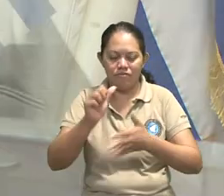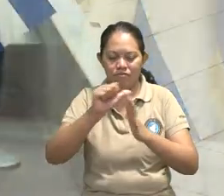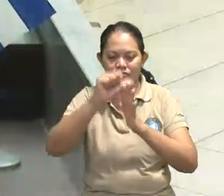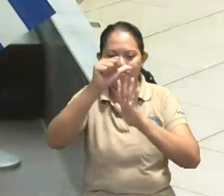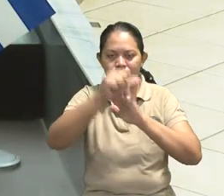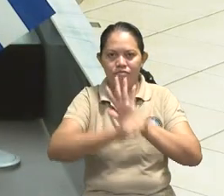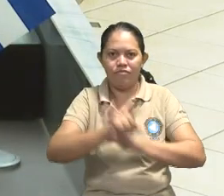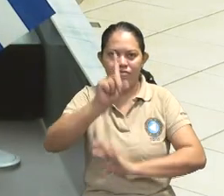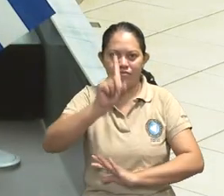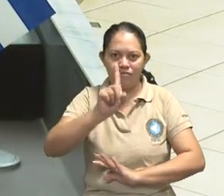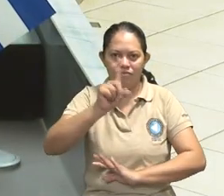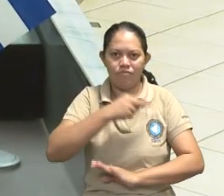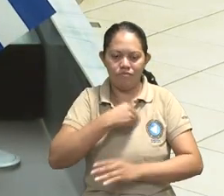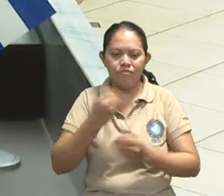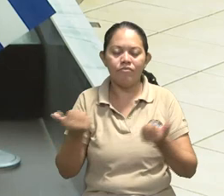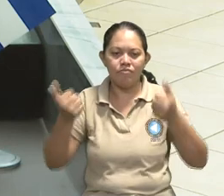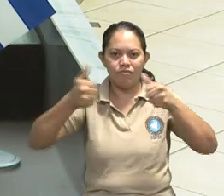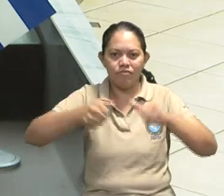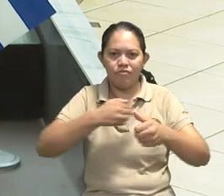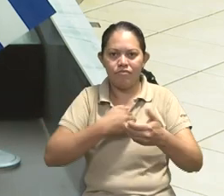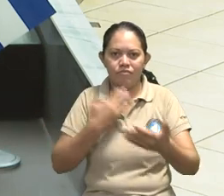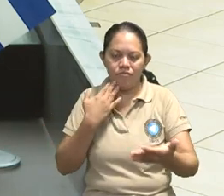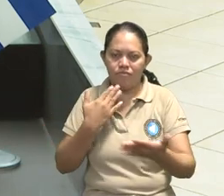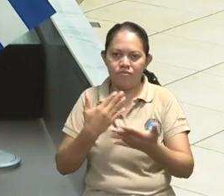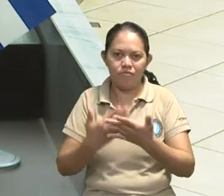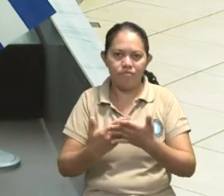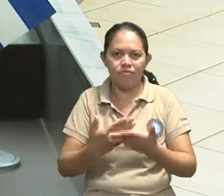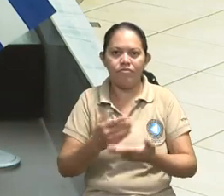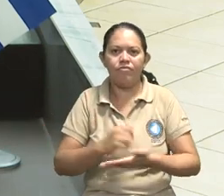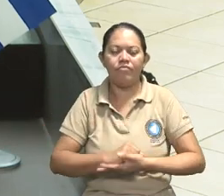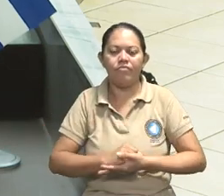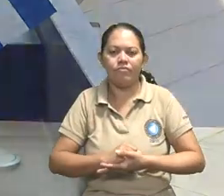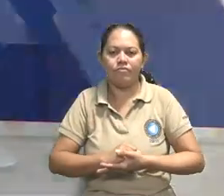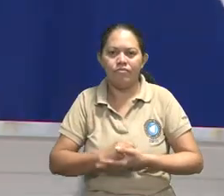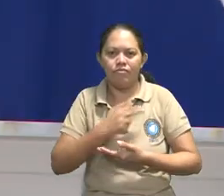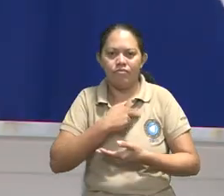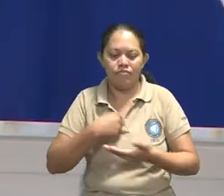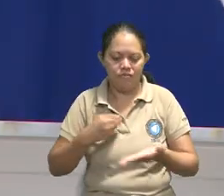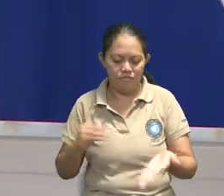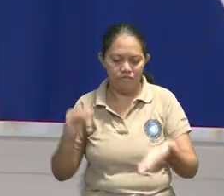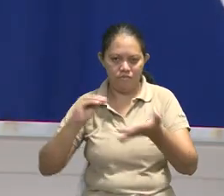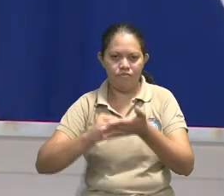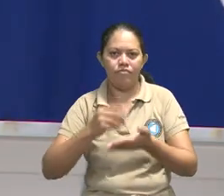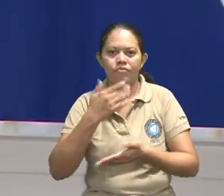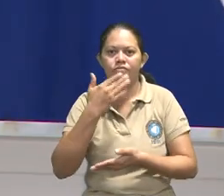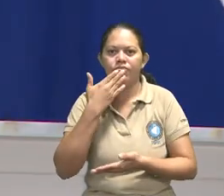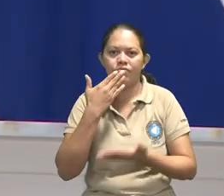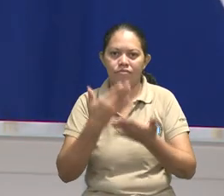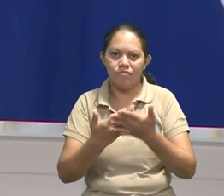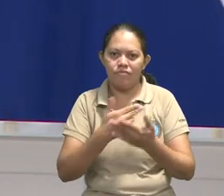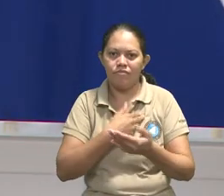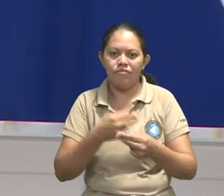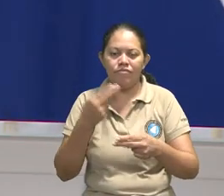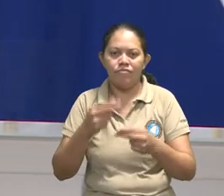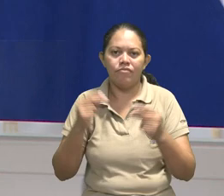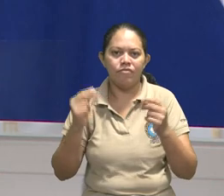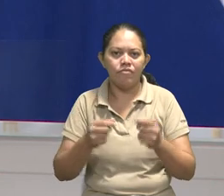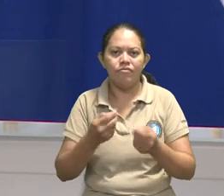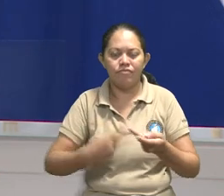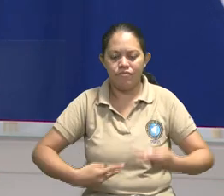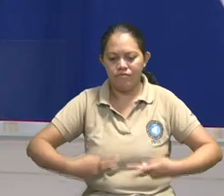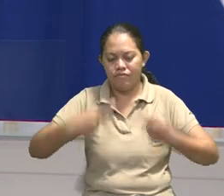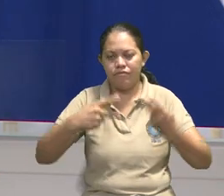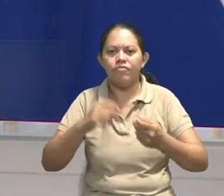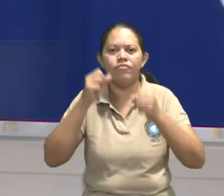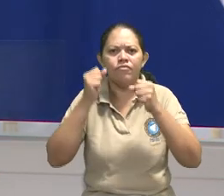Artículo 1. Otorgamiento de pensión de gracia. Otórguese pensión de gracia con carácter vitalicio